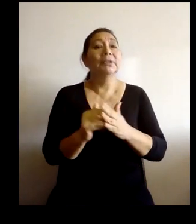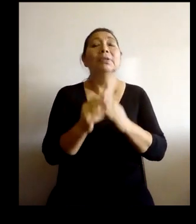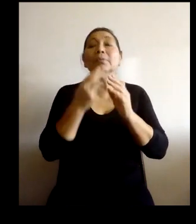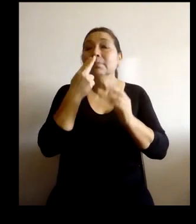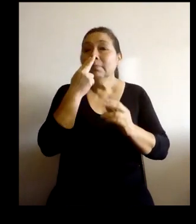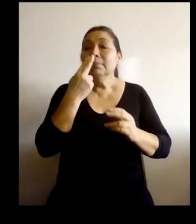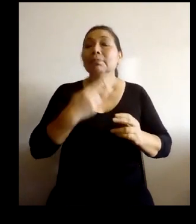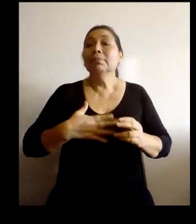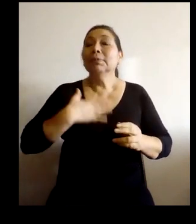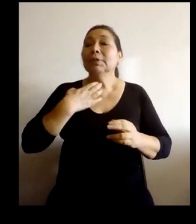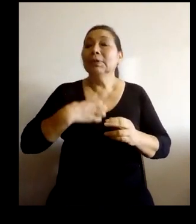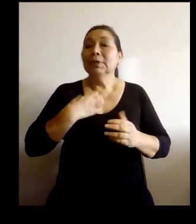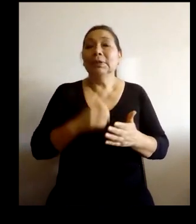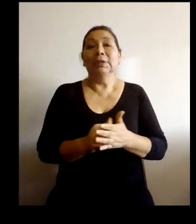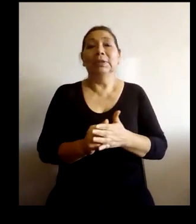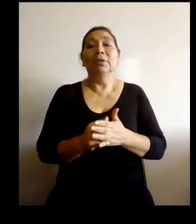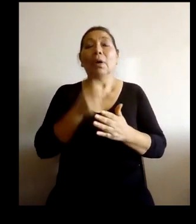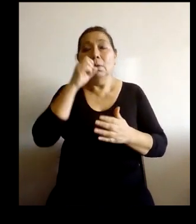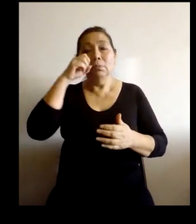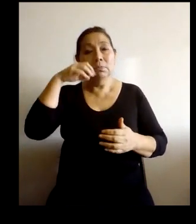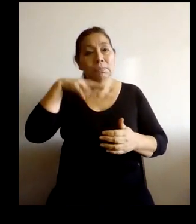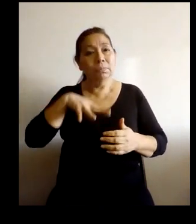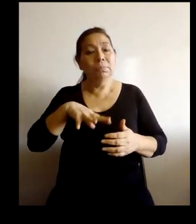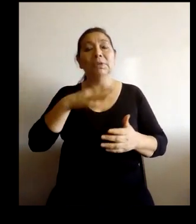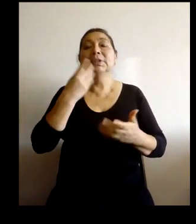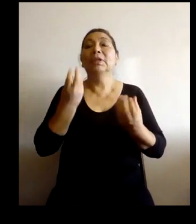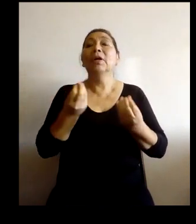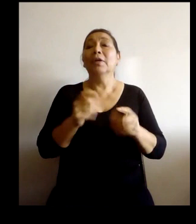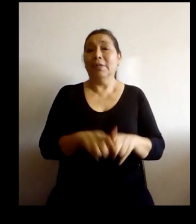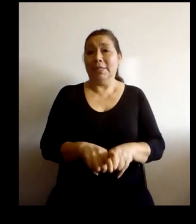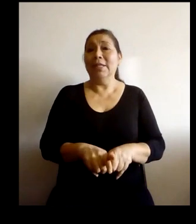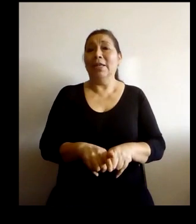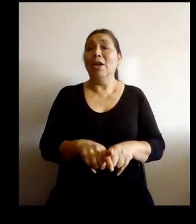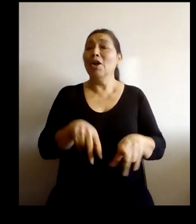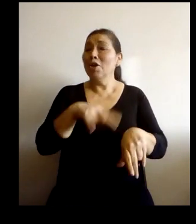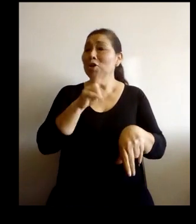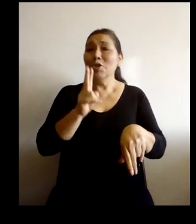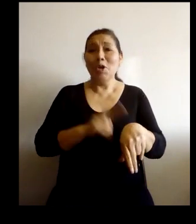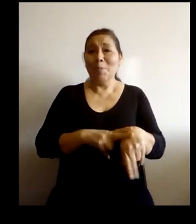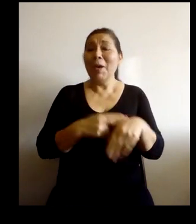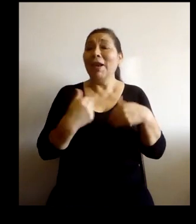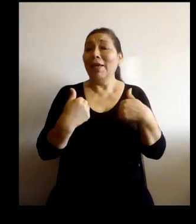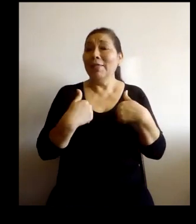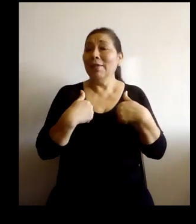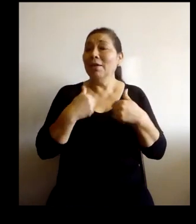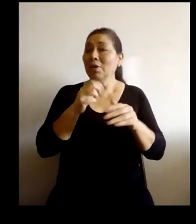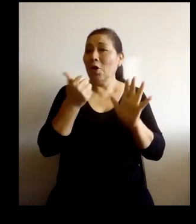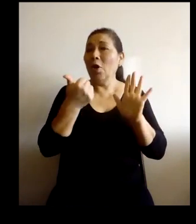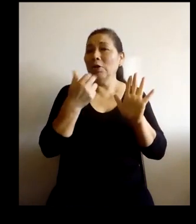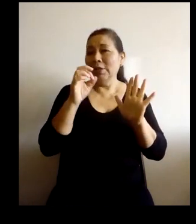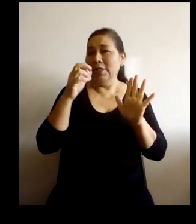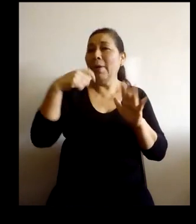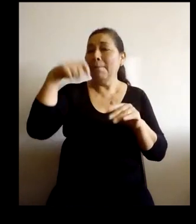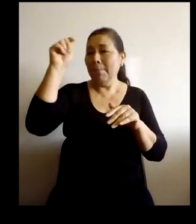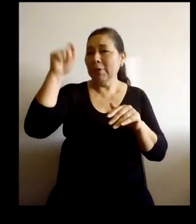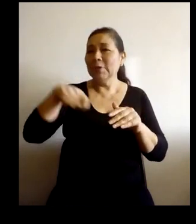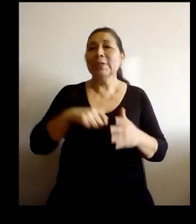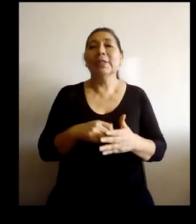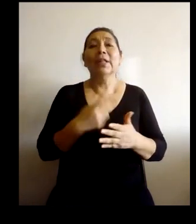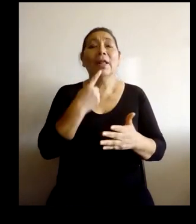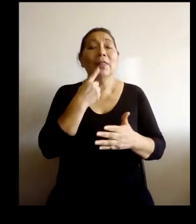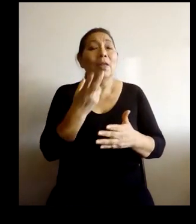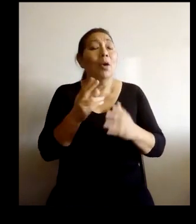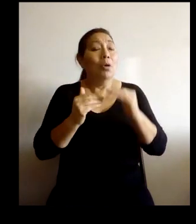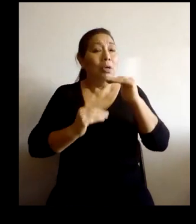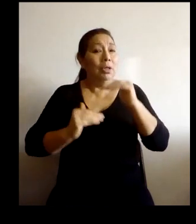capacidad de respirar, de aspirar y expulsar aire. En condiciones normales tiene que ser alrededor del 80%,